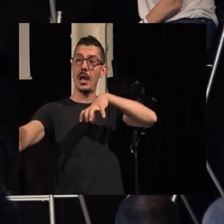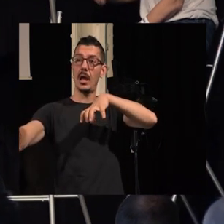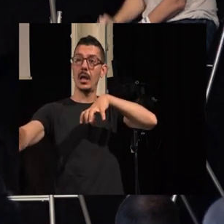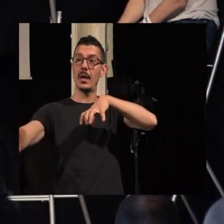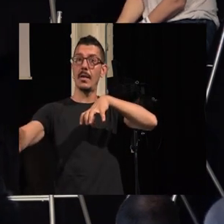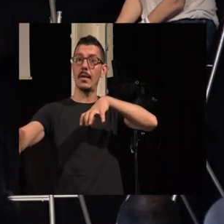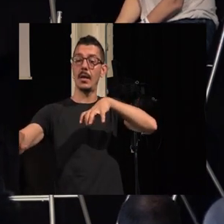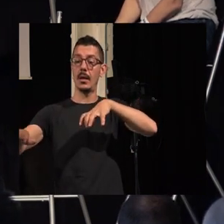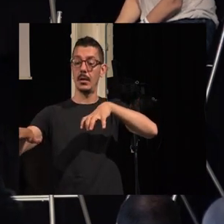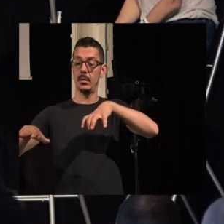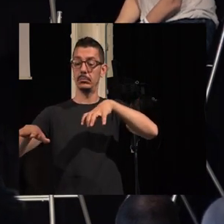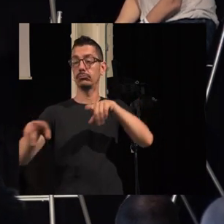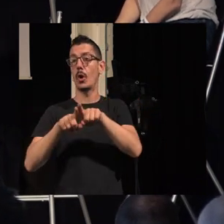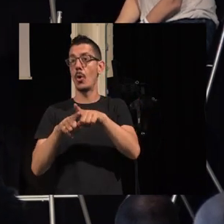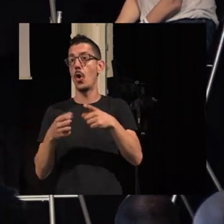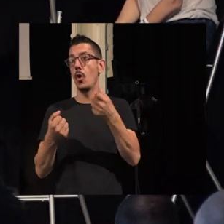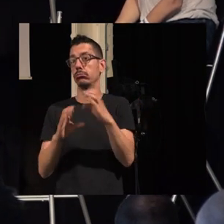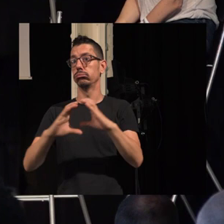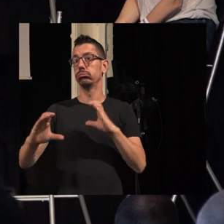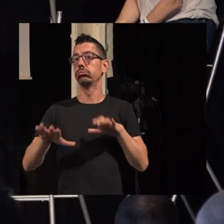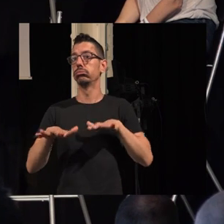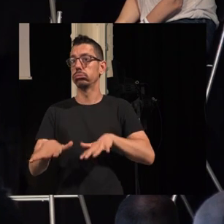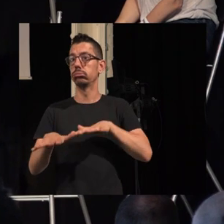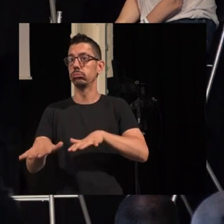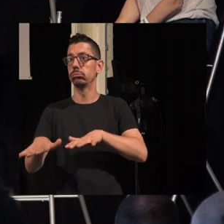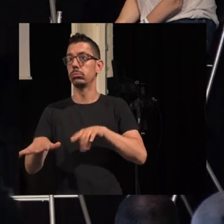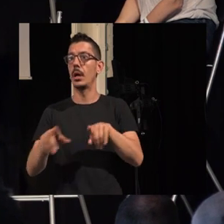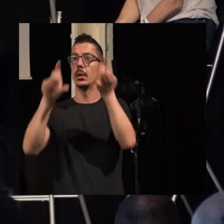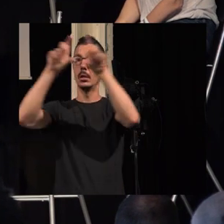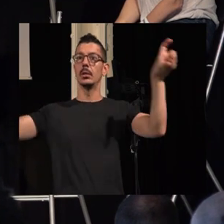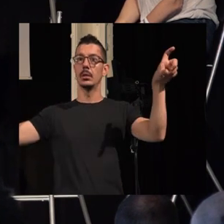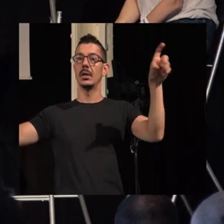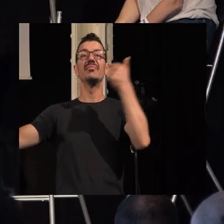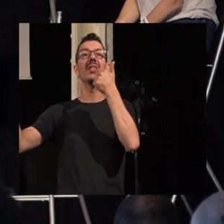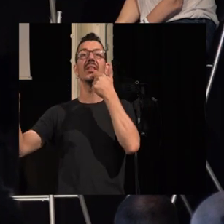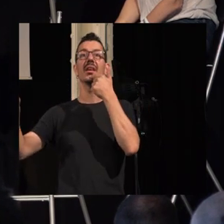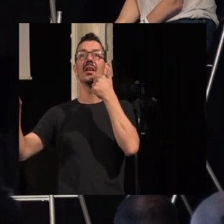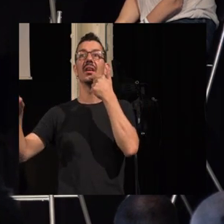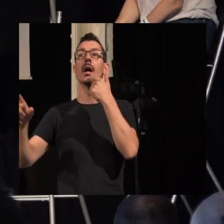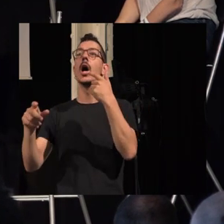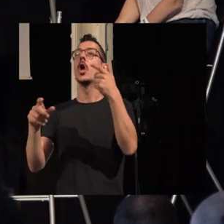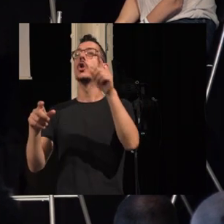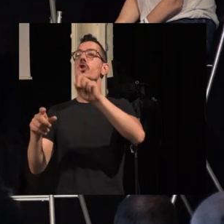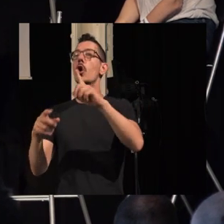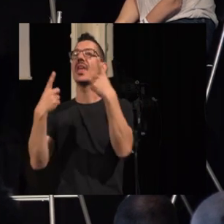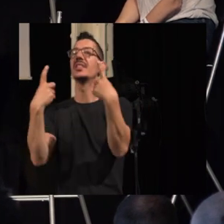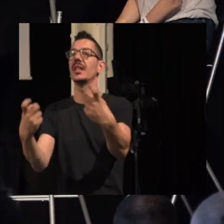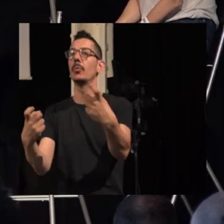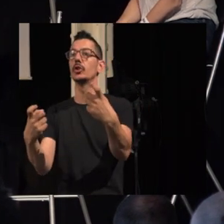bloque, pero ponía, y esto para mí es una caricatura del momento, no necesitamos de aliados, de